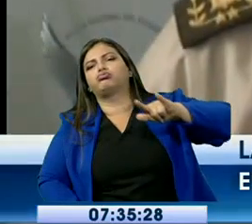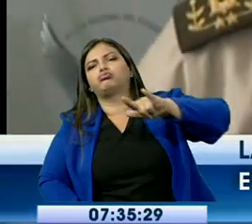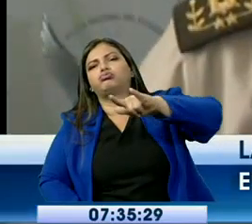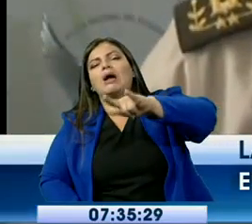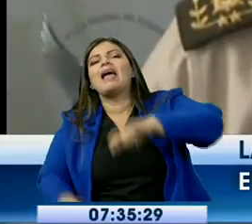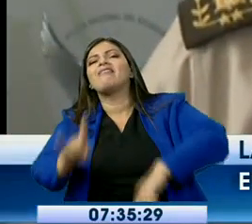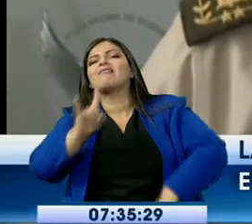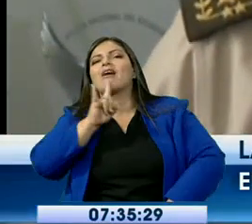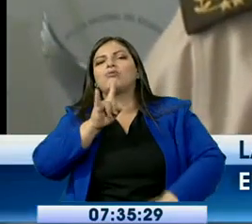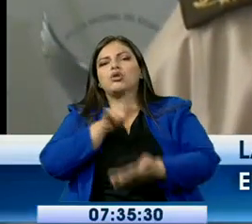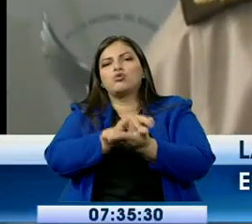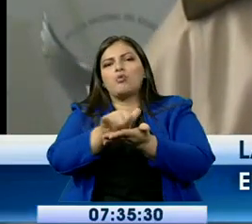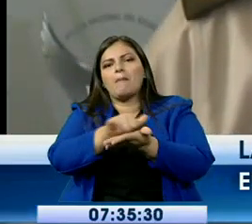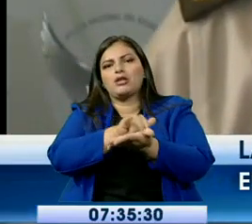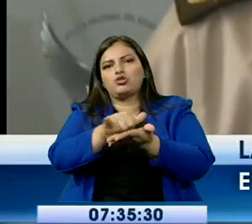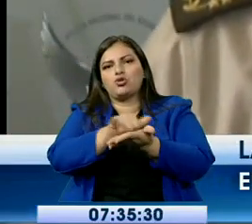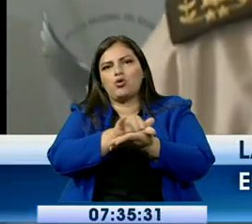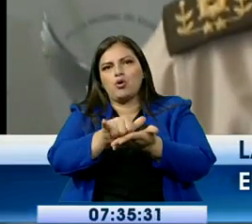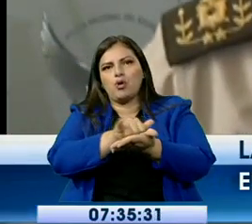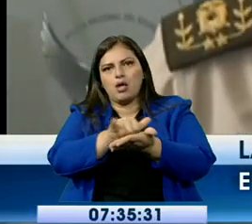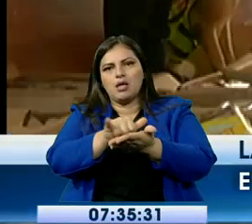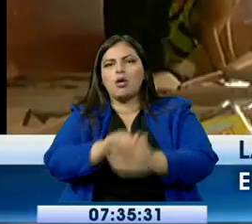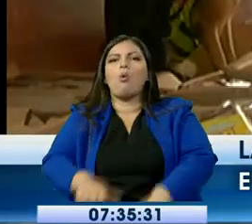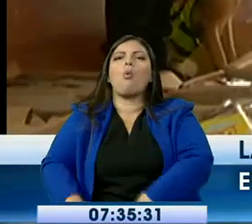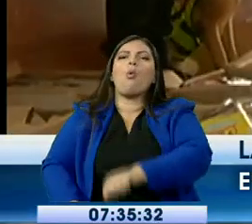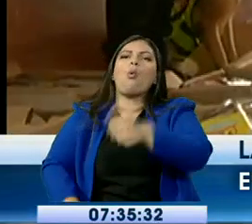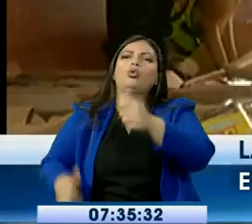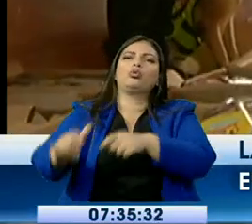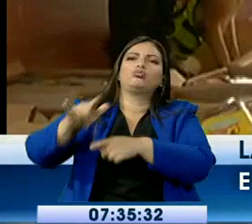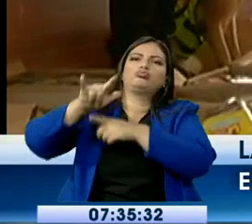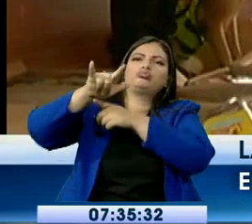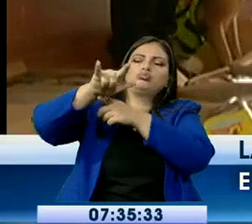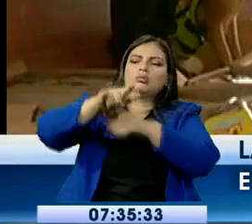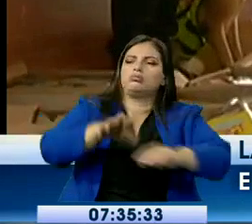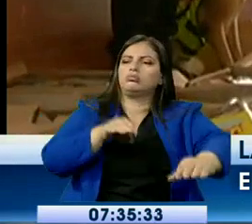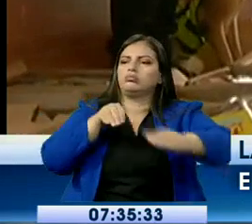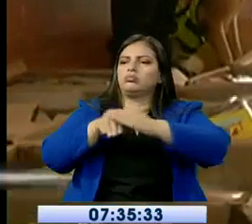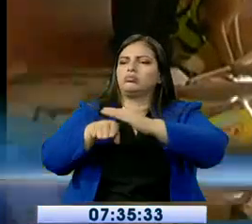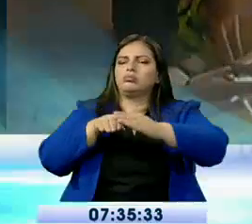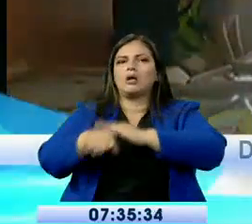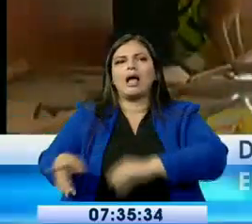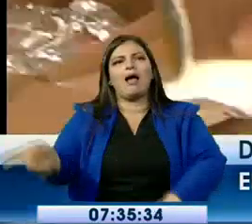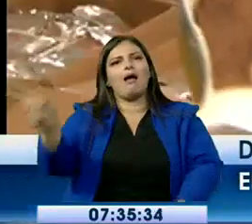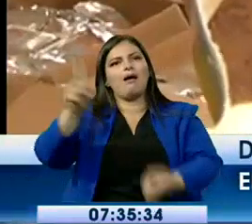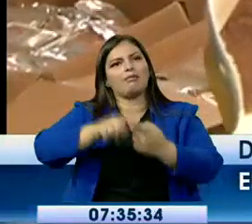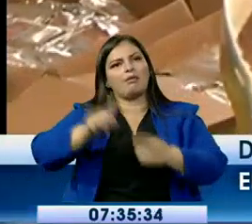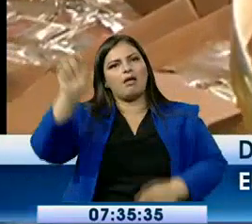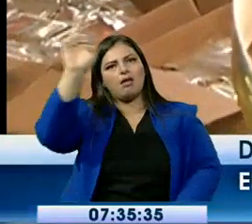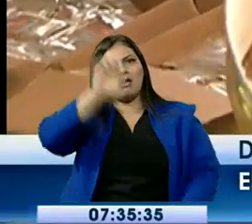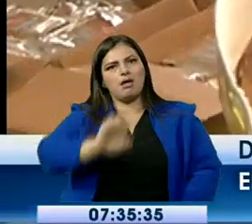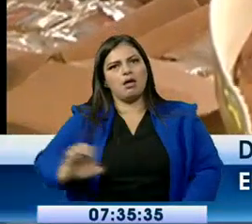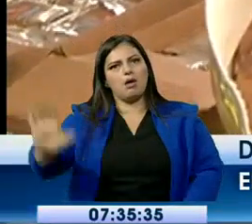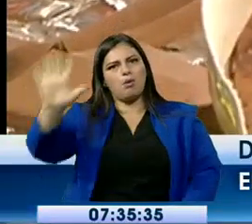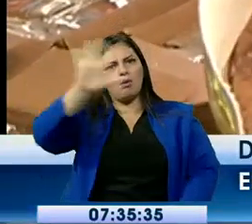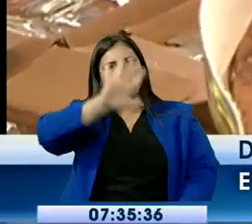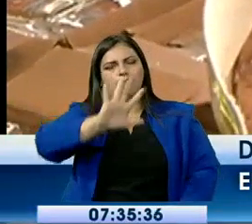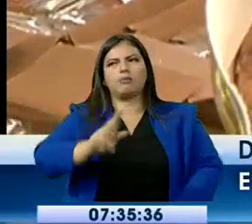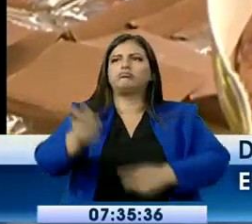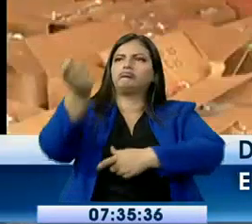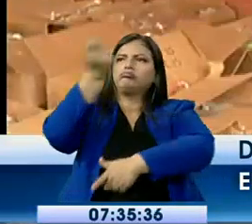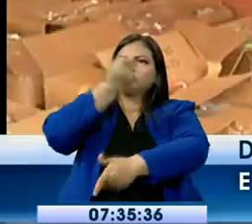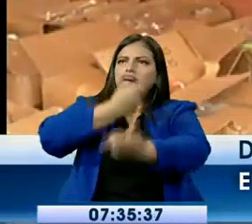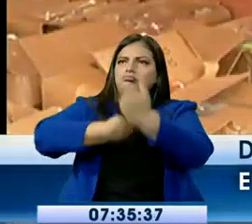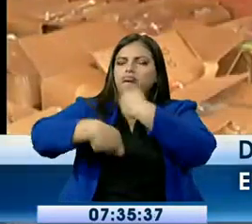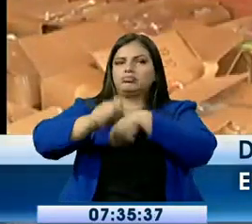1.462.000 gramos, es decir, aproximadamente una tonelada y media. Eran 120 cajas con envolturas que figuraban como chocolate artesanal. Una